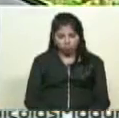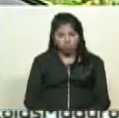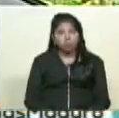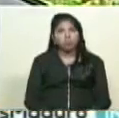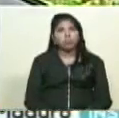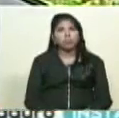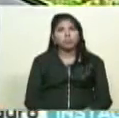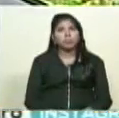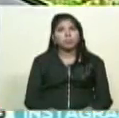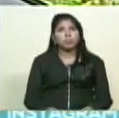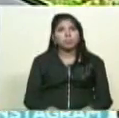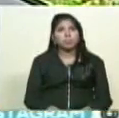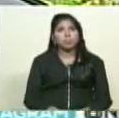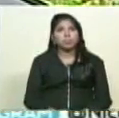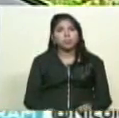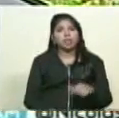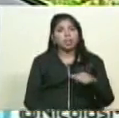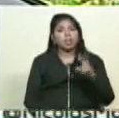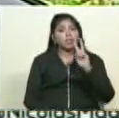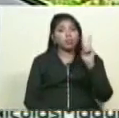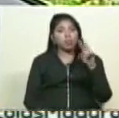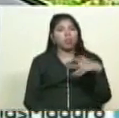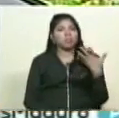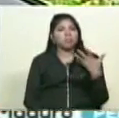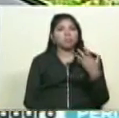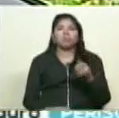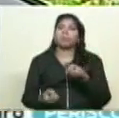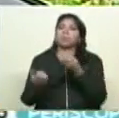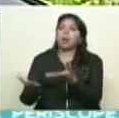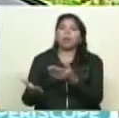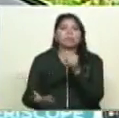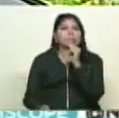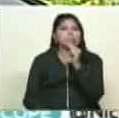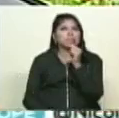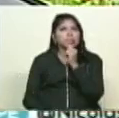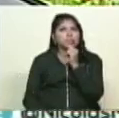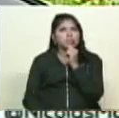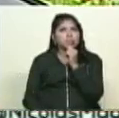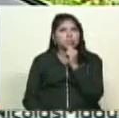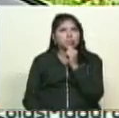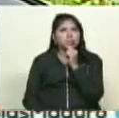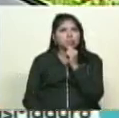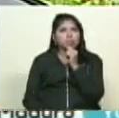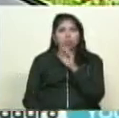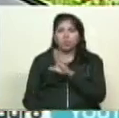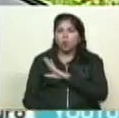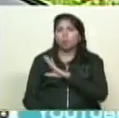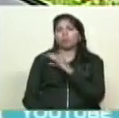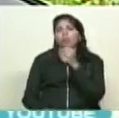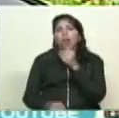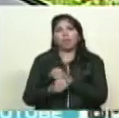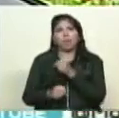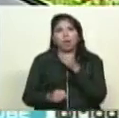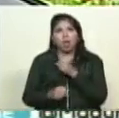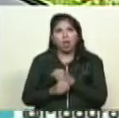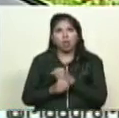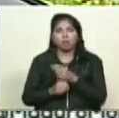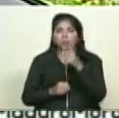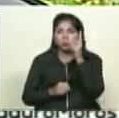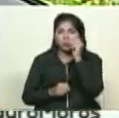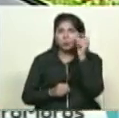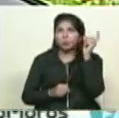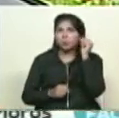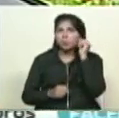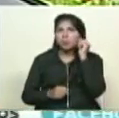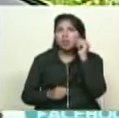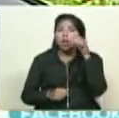revolución económica, y los únicos que pueden darle esa revolución económica al país son los trabajadores, las trabajadoras,